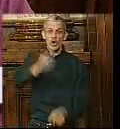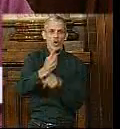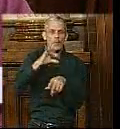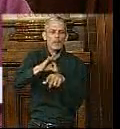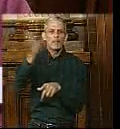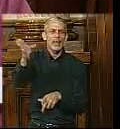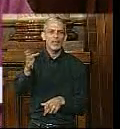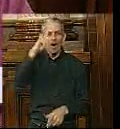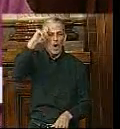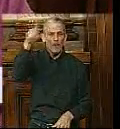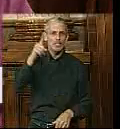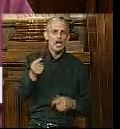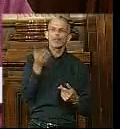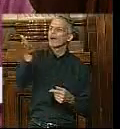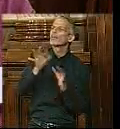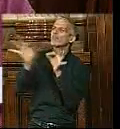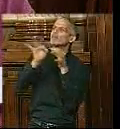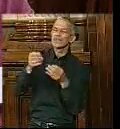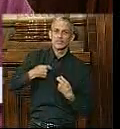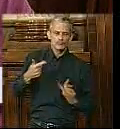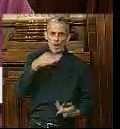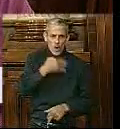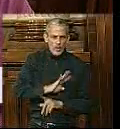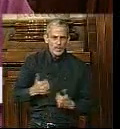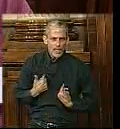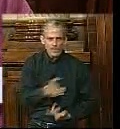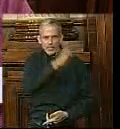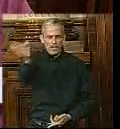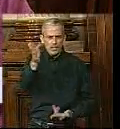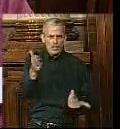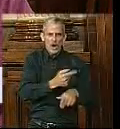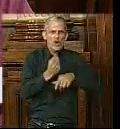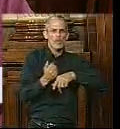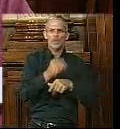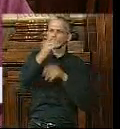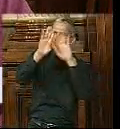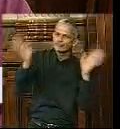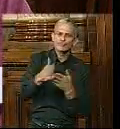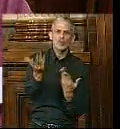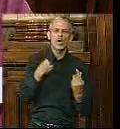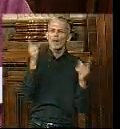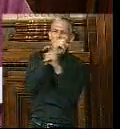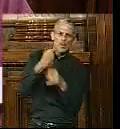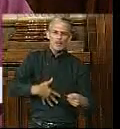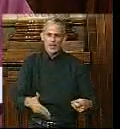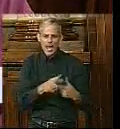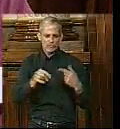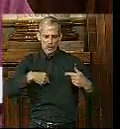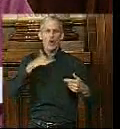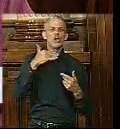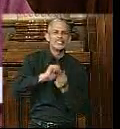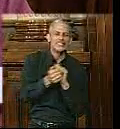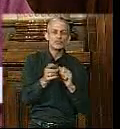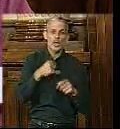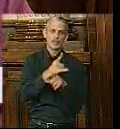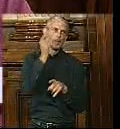por ejemplo, a un hospital a pedir preservativos, porque no los entienden. No pueden ir a consultar si tienen algún problema, tienen que ir siempre